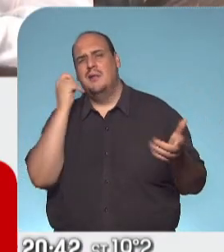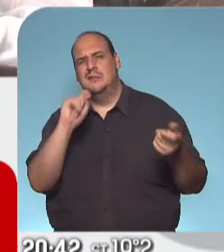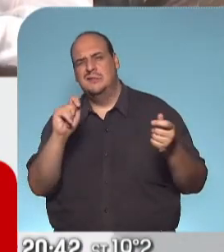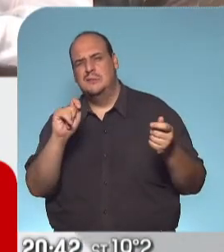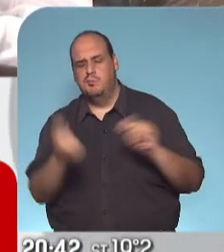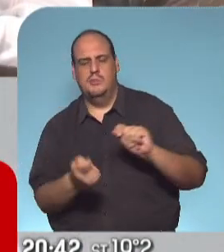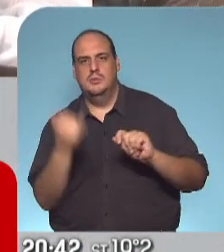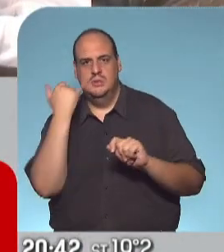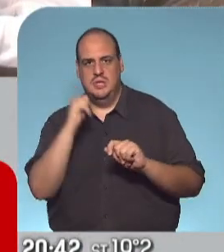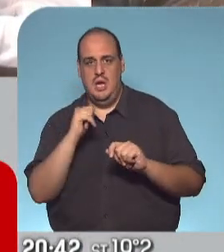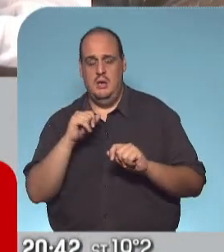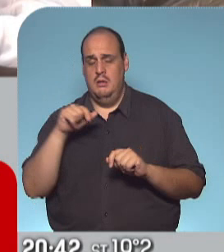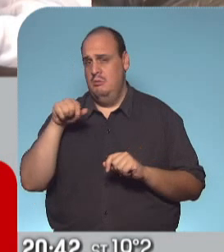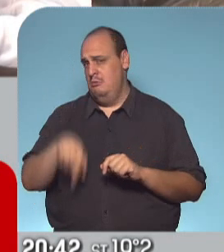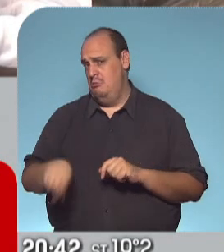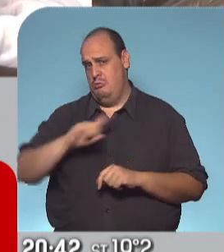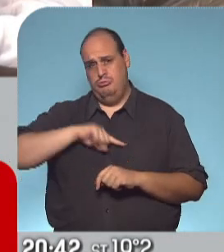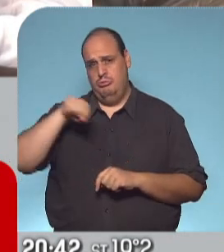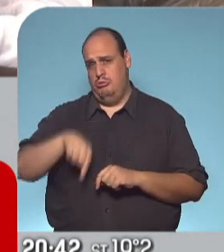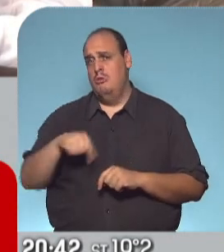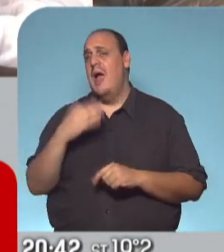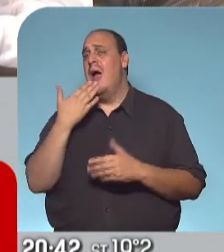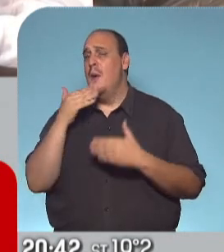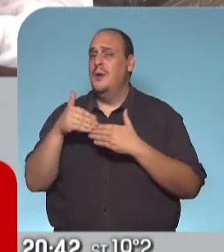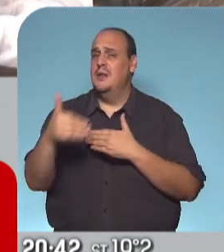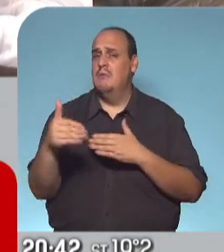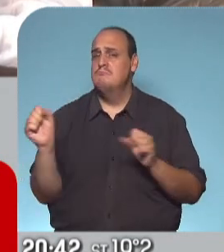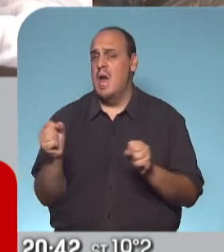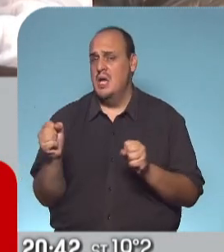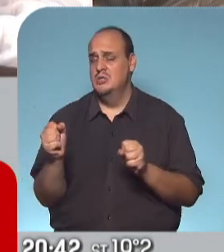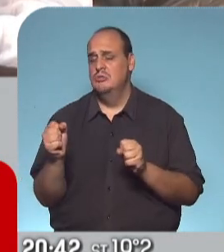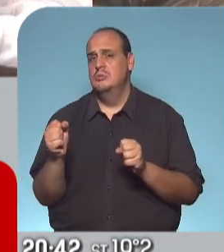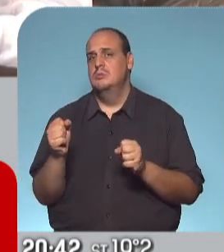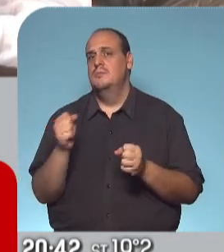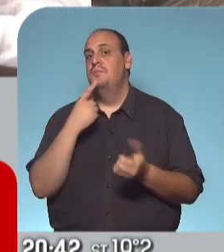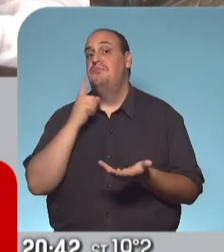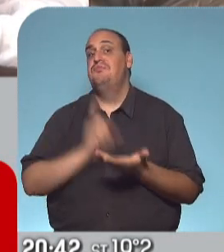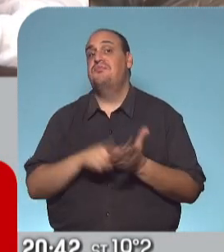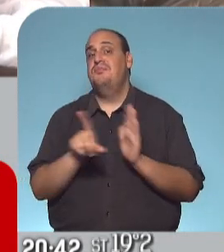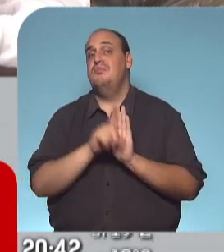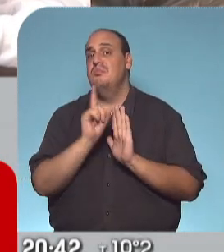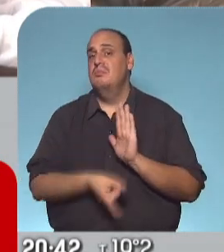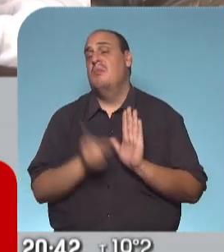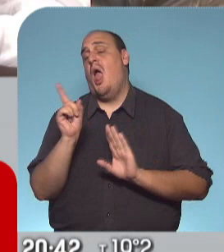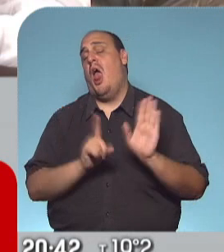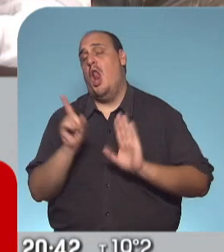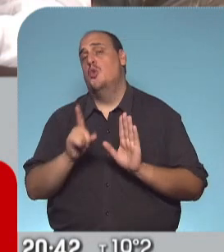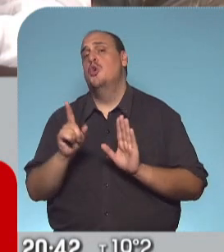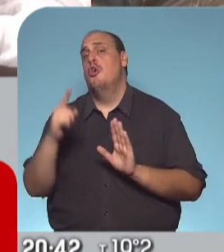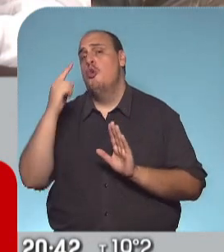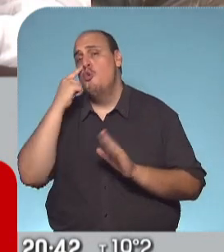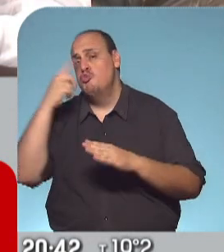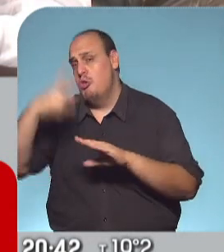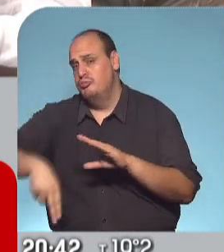tomando son desde abril hasta mayo. Dicen en algunos decretos que se pueden extender hasta junio o mismo hasta octubre en los sectores